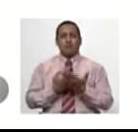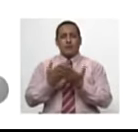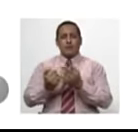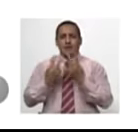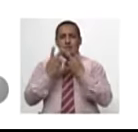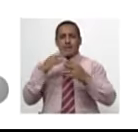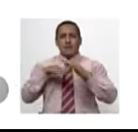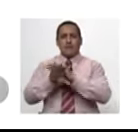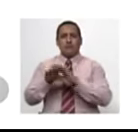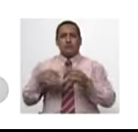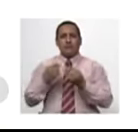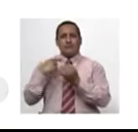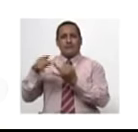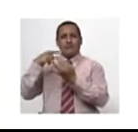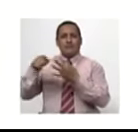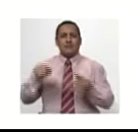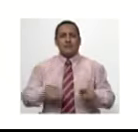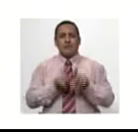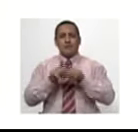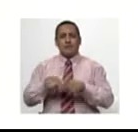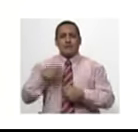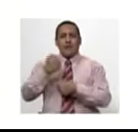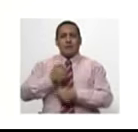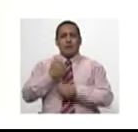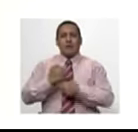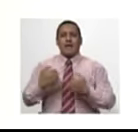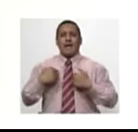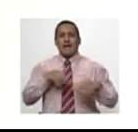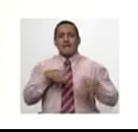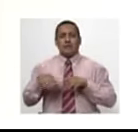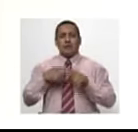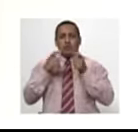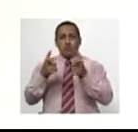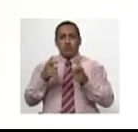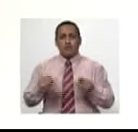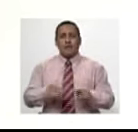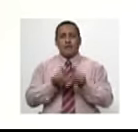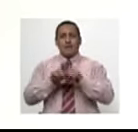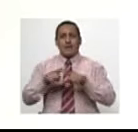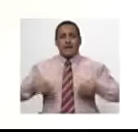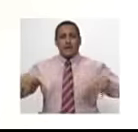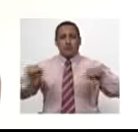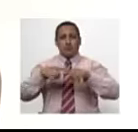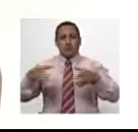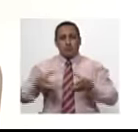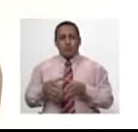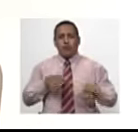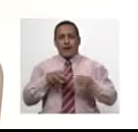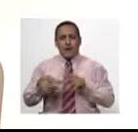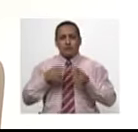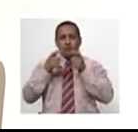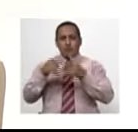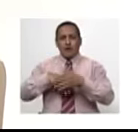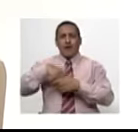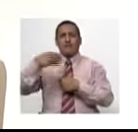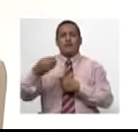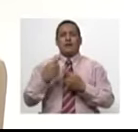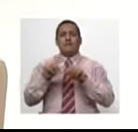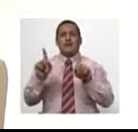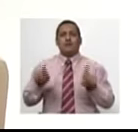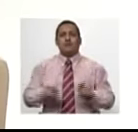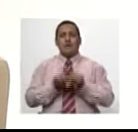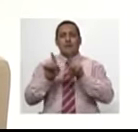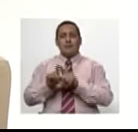ubicadas dentro de las entidades respecto de las que tiene que hacer el control. También estos órganos hacen control externo, pero